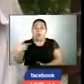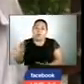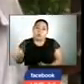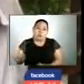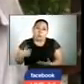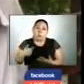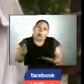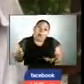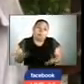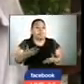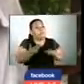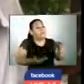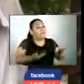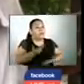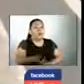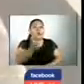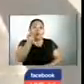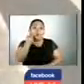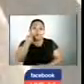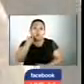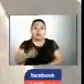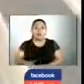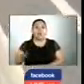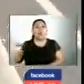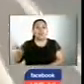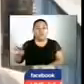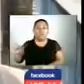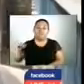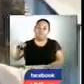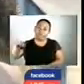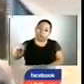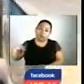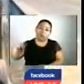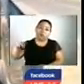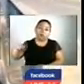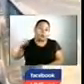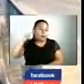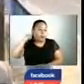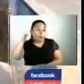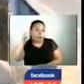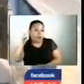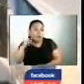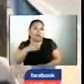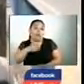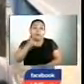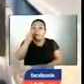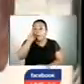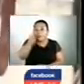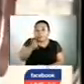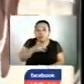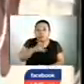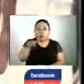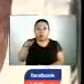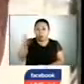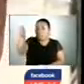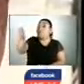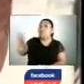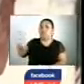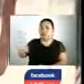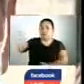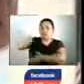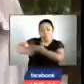dediqué a vender dulces ya le cuesta caminar escuchar y ver pero es un ejemplo de hombre